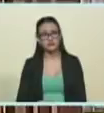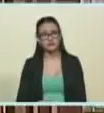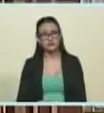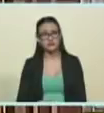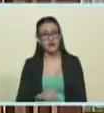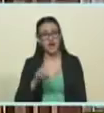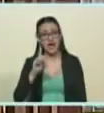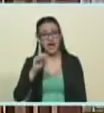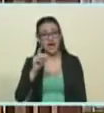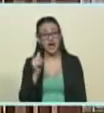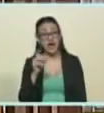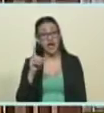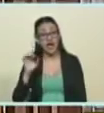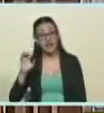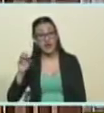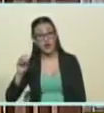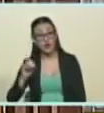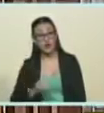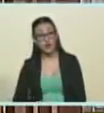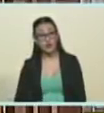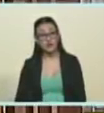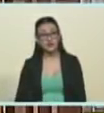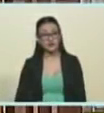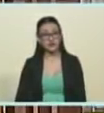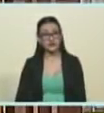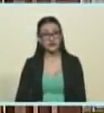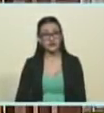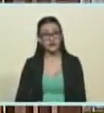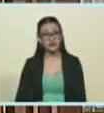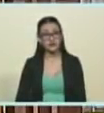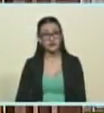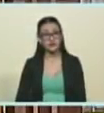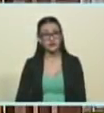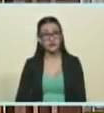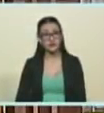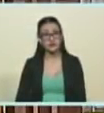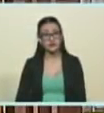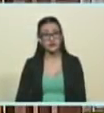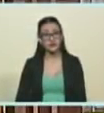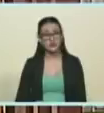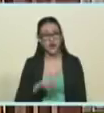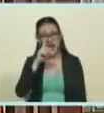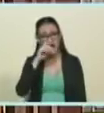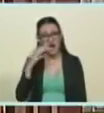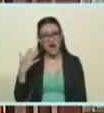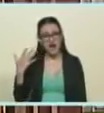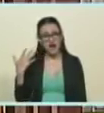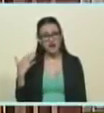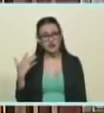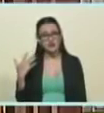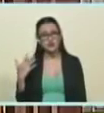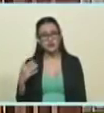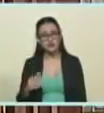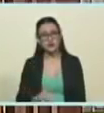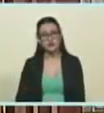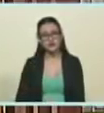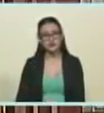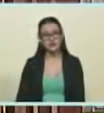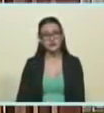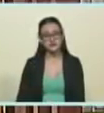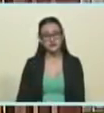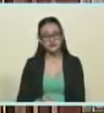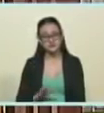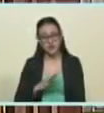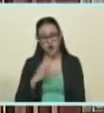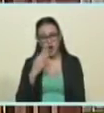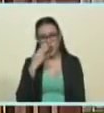ADECO, sí, ADECO. Le decían ADECO los copellanos del año 40 y dele, por